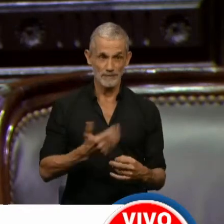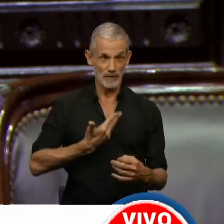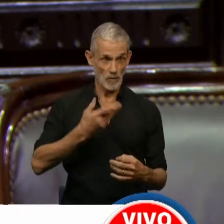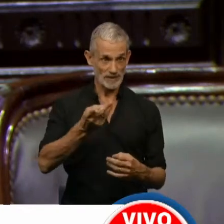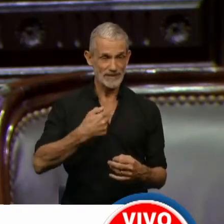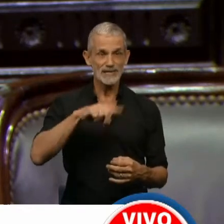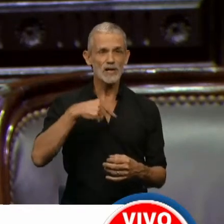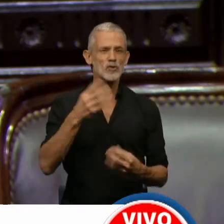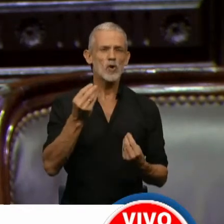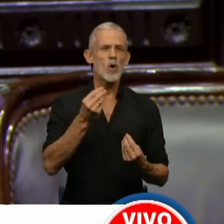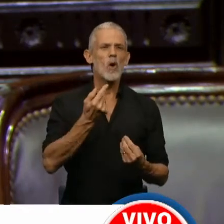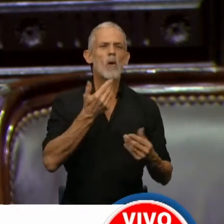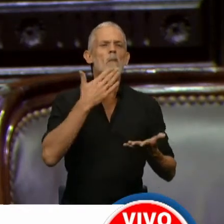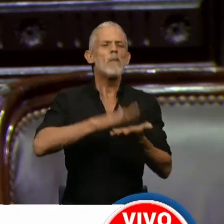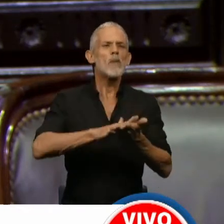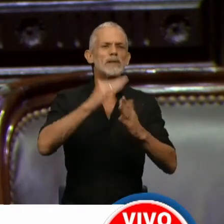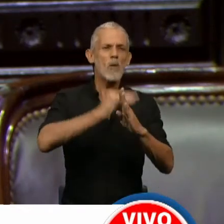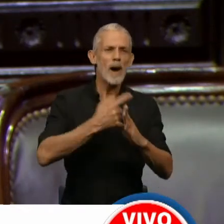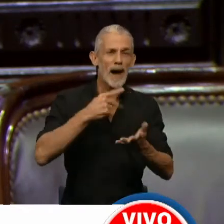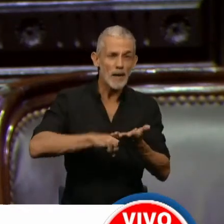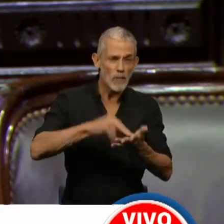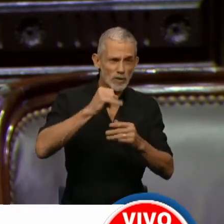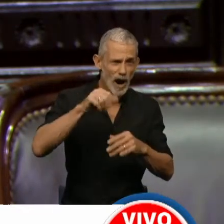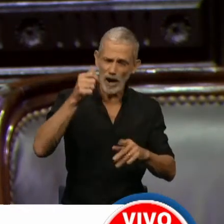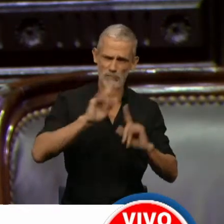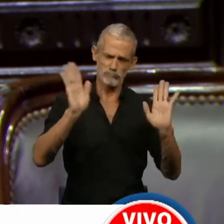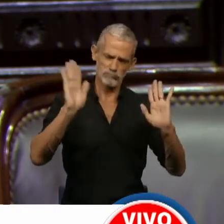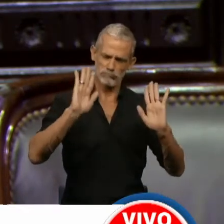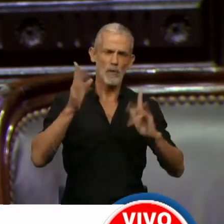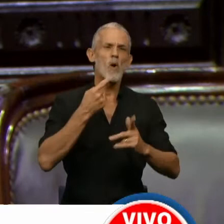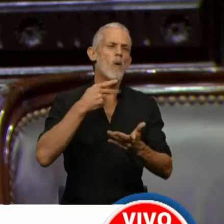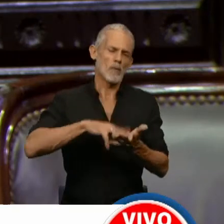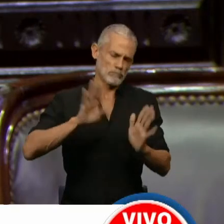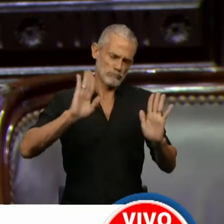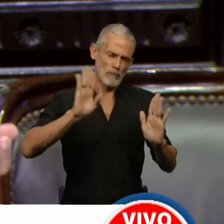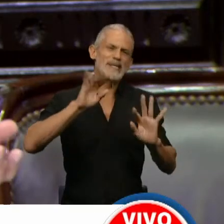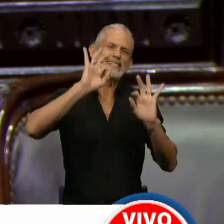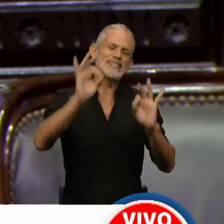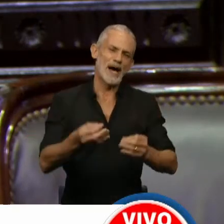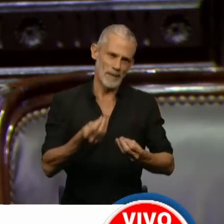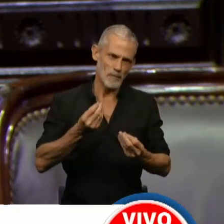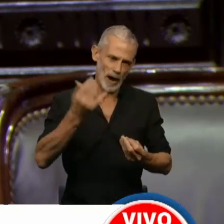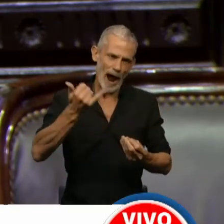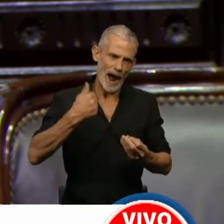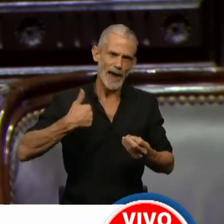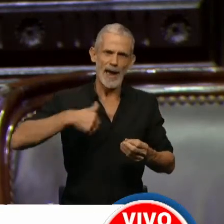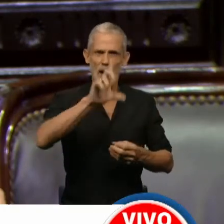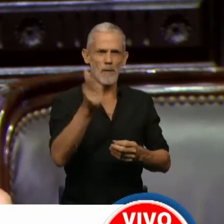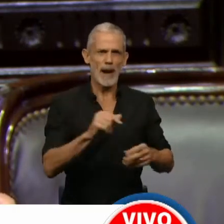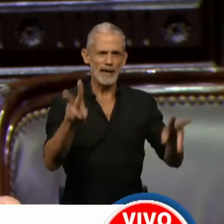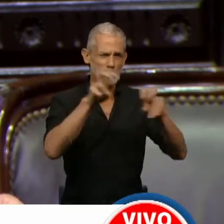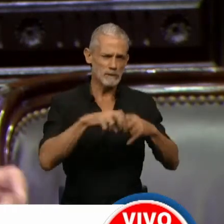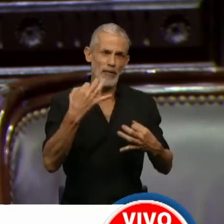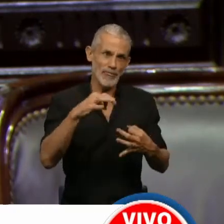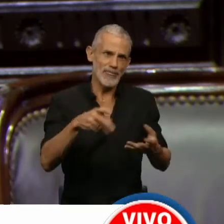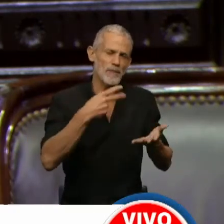Presidente, nosotros no prometimos bajar el impuesto a las ganancias en campaña. Nosotros no prometimos eso porque sabíamos que había un país que se recibía en ruinas.